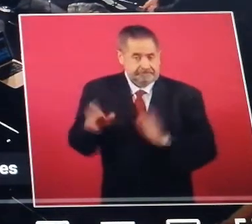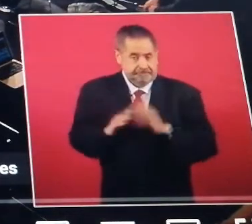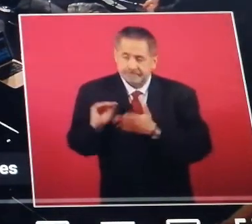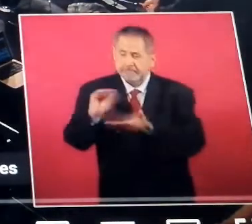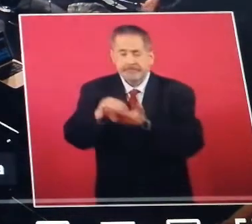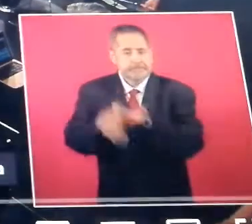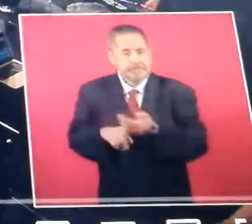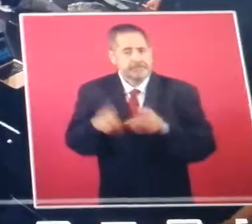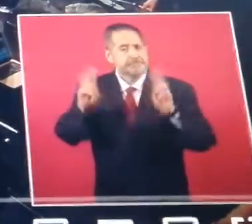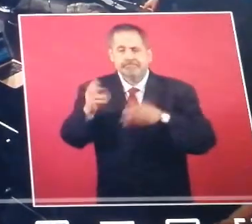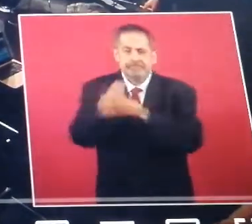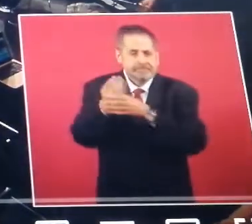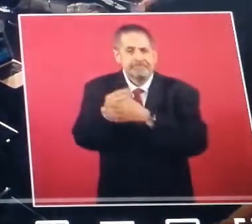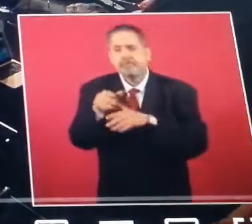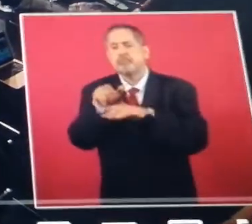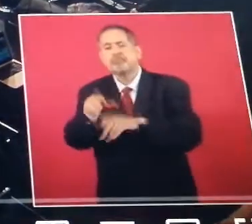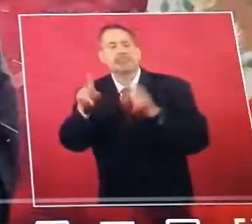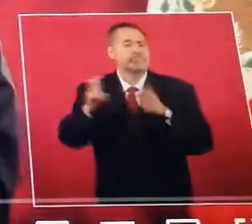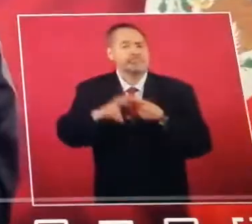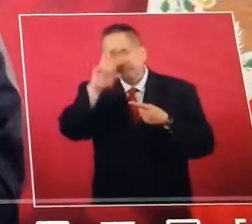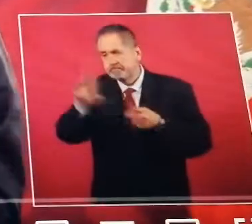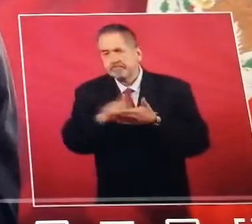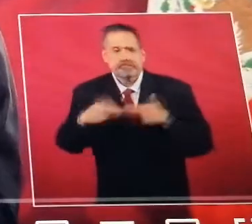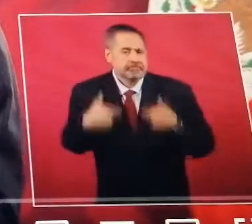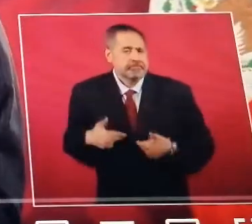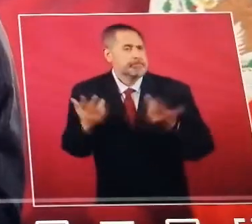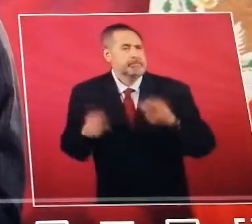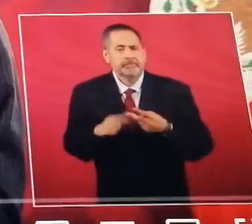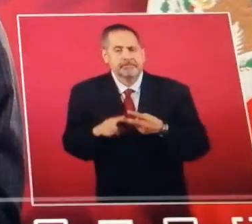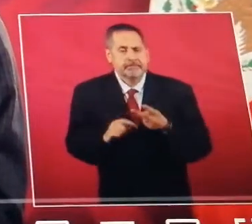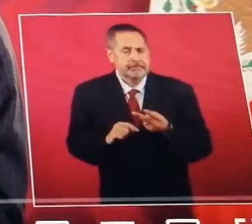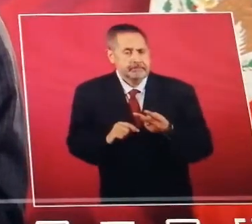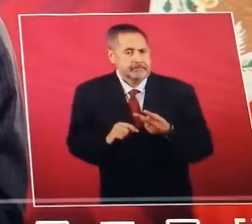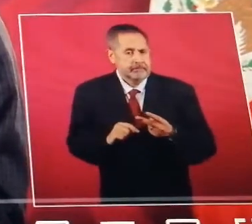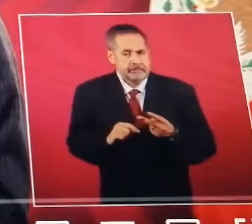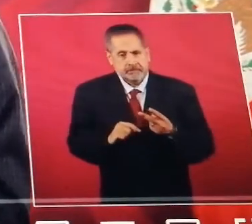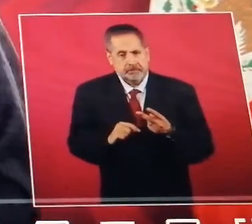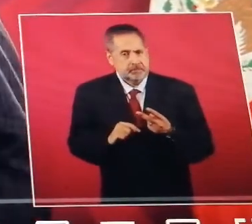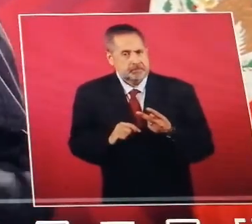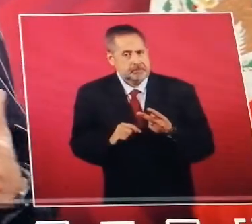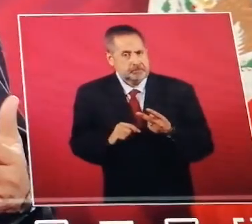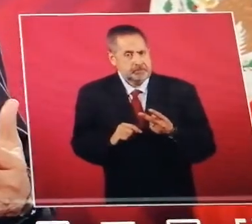Ya se incluyen materias sobre respeto a los derechos humanos.